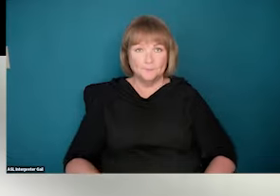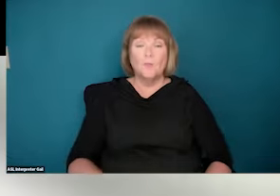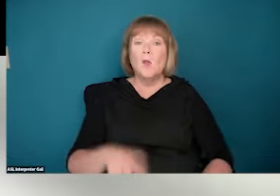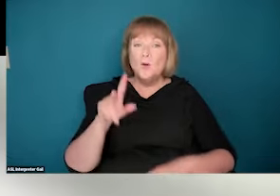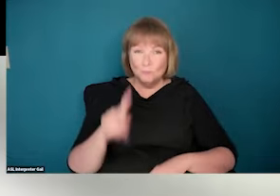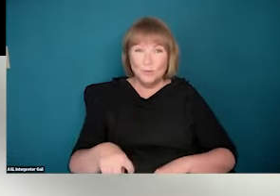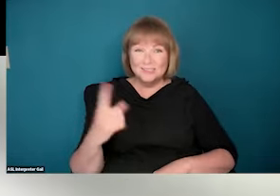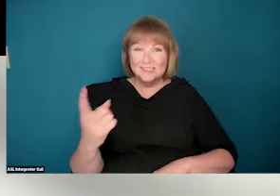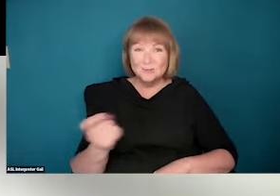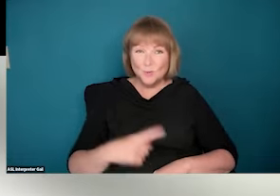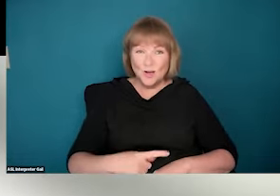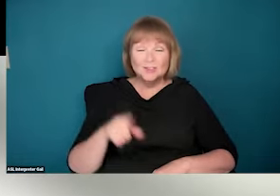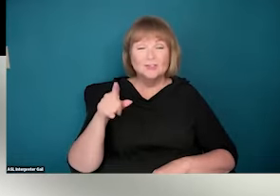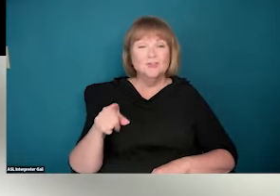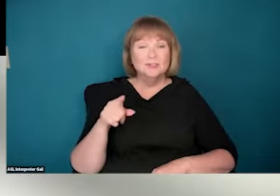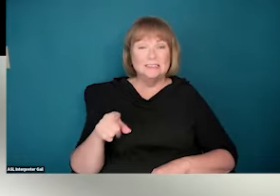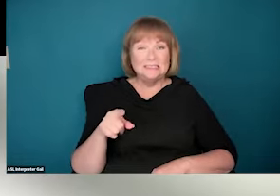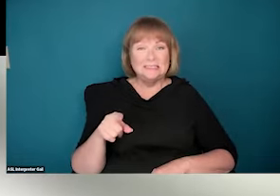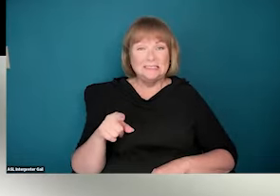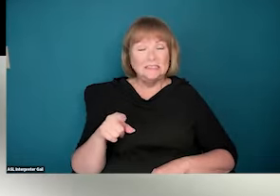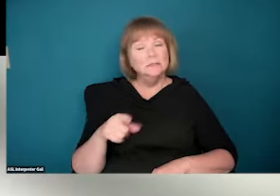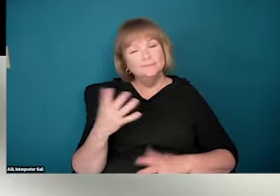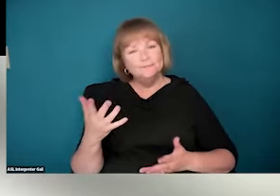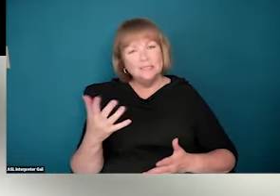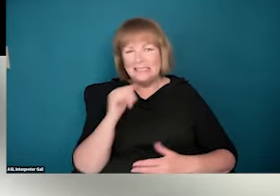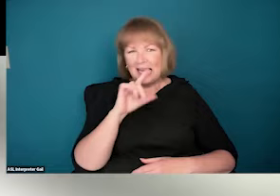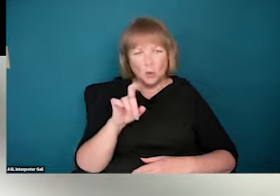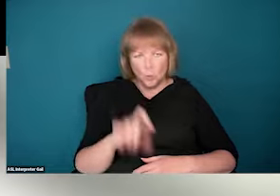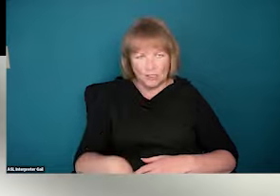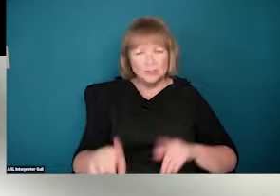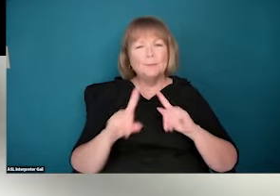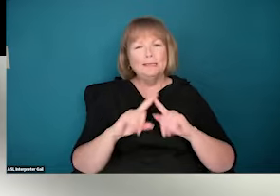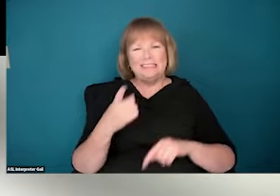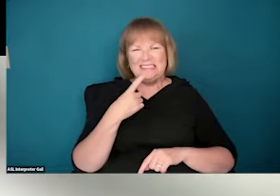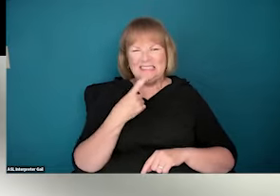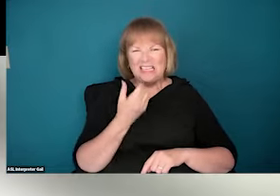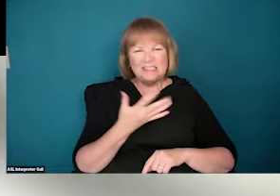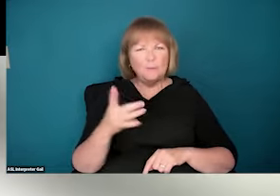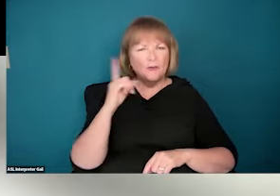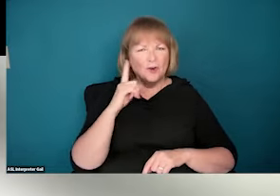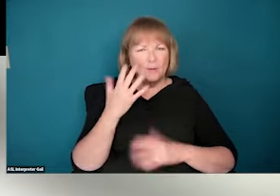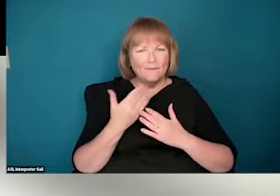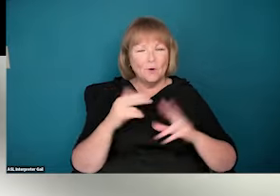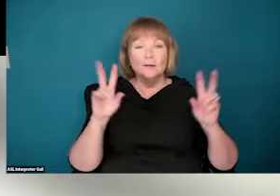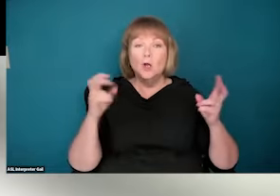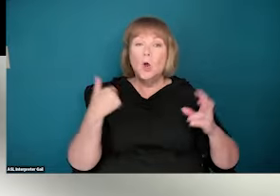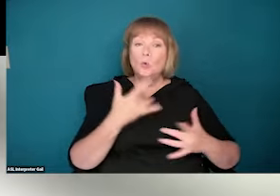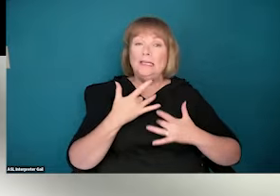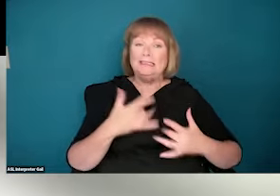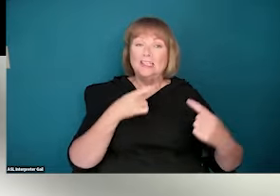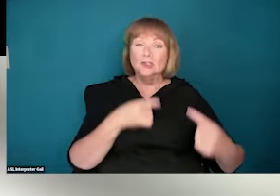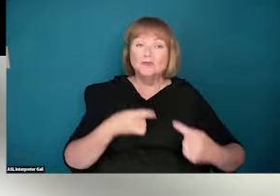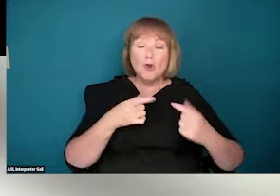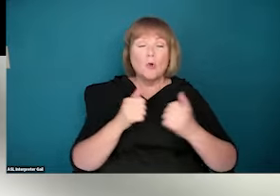Entonces, esta persona está preguntando si es más que todo haciendo una declaración. Nosotros